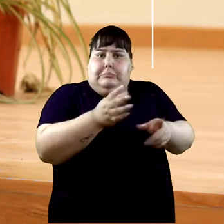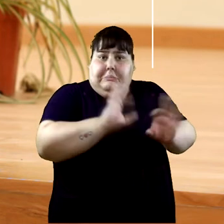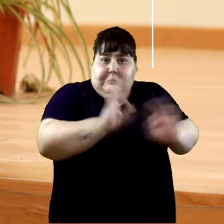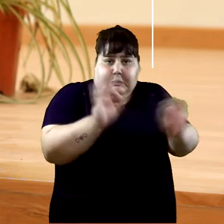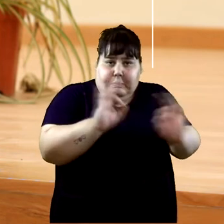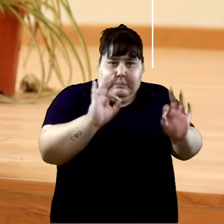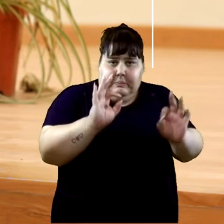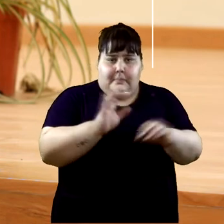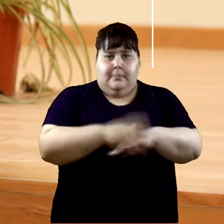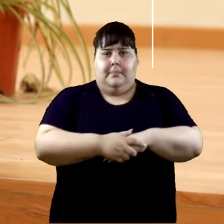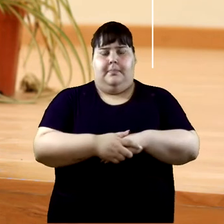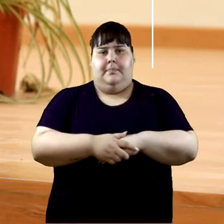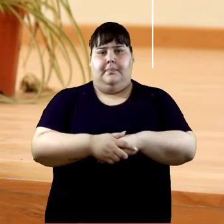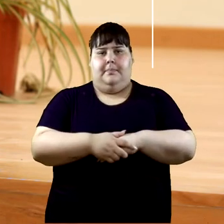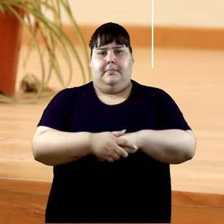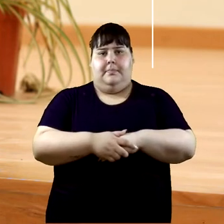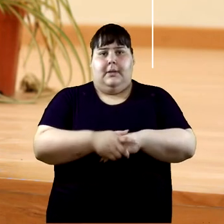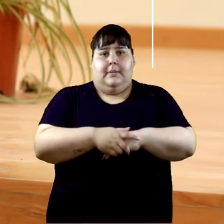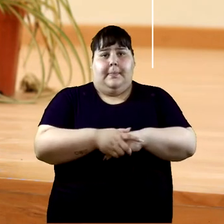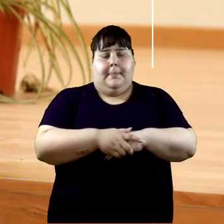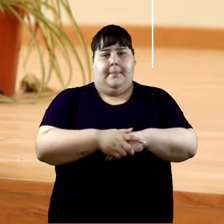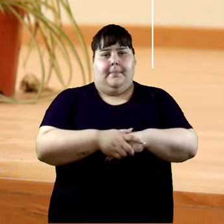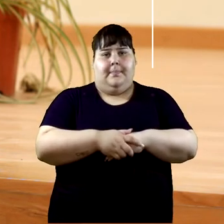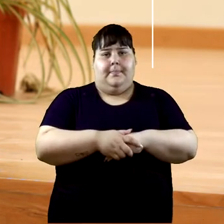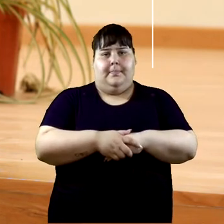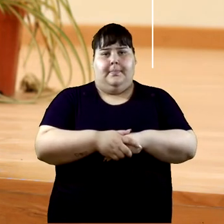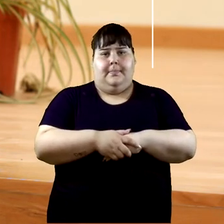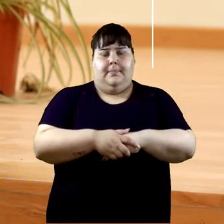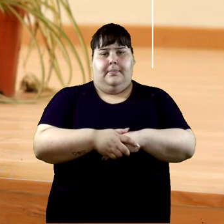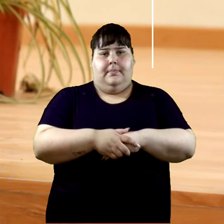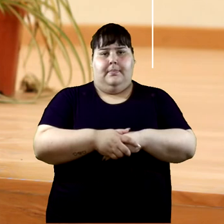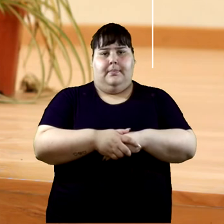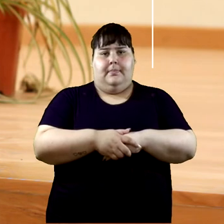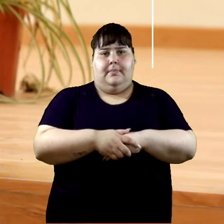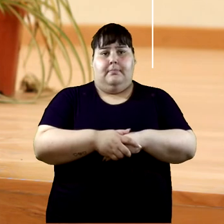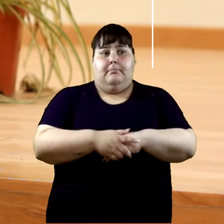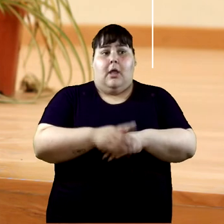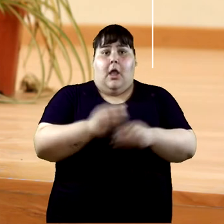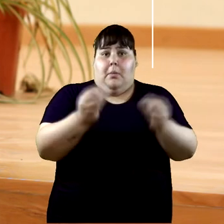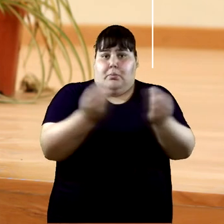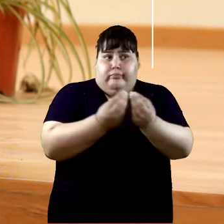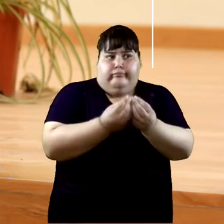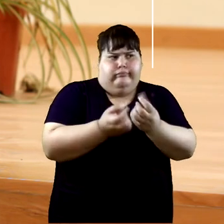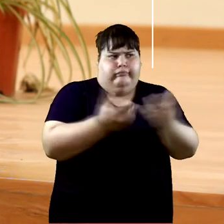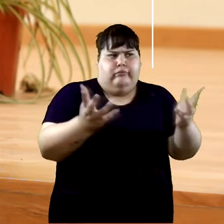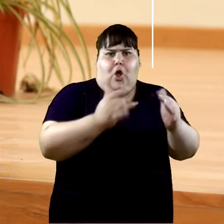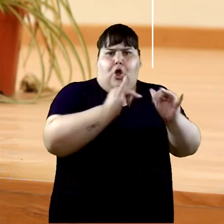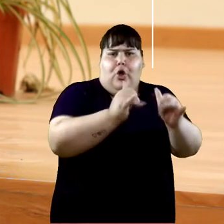decir y cómo decirlo pueda transmitirse aludes en muchos y muchos jóvenes